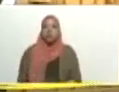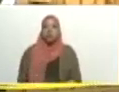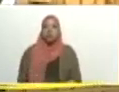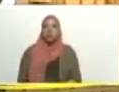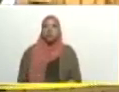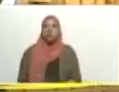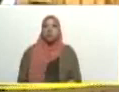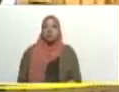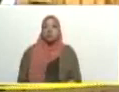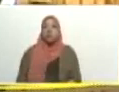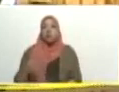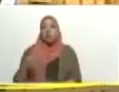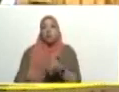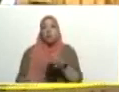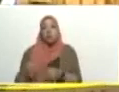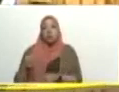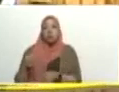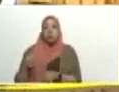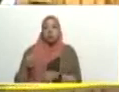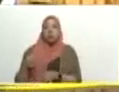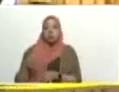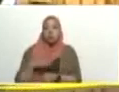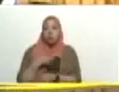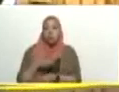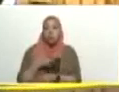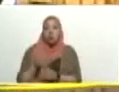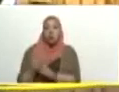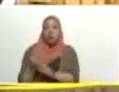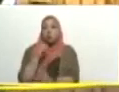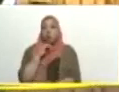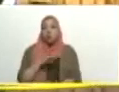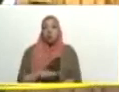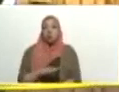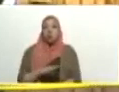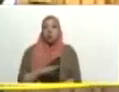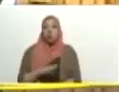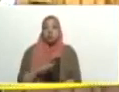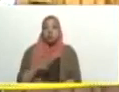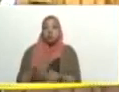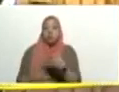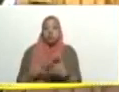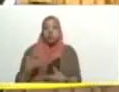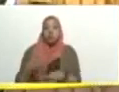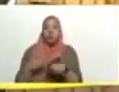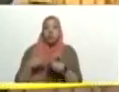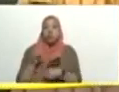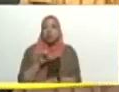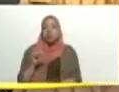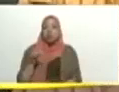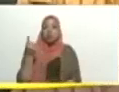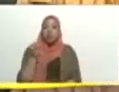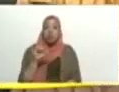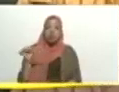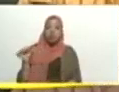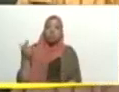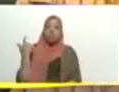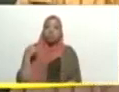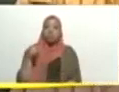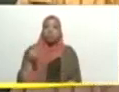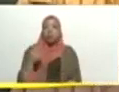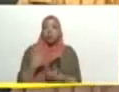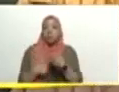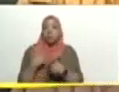con él así lo siento. Siento que es un líder histórico y con él conversé bastante. Hace una semana, un día como hoy,